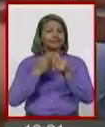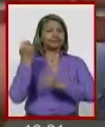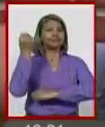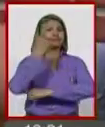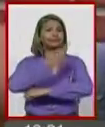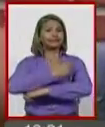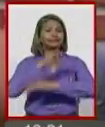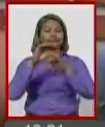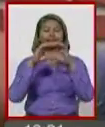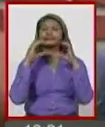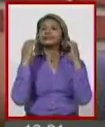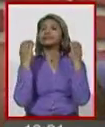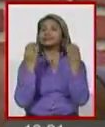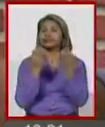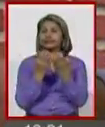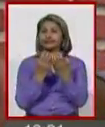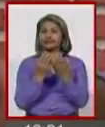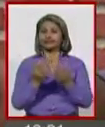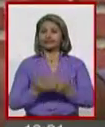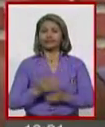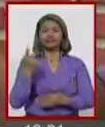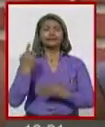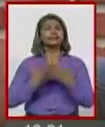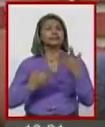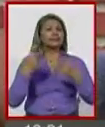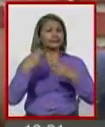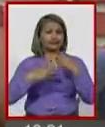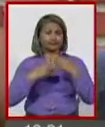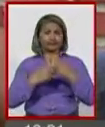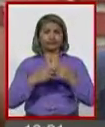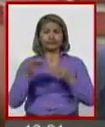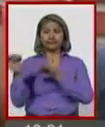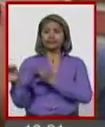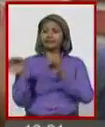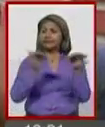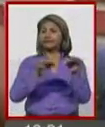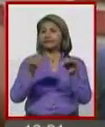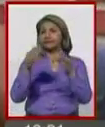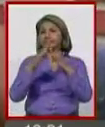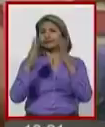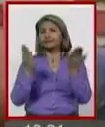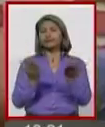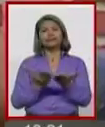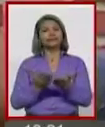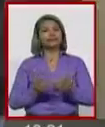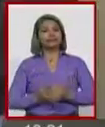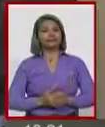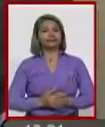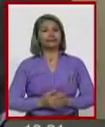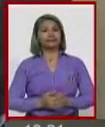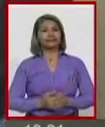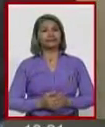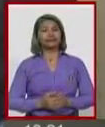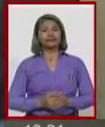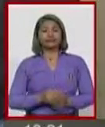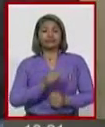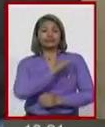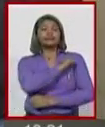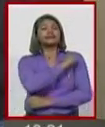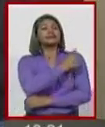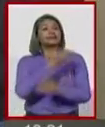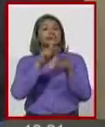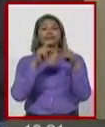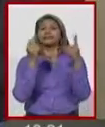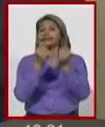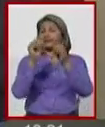día de clase, dice. A ¿Qué ver. Problema tiene usted? O sea, lo traigo de otro colegio. ¿Quiere eso, cambiarlo? Sí, quiere cambiarlo. La Autoridad